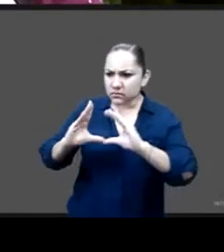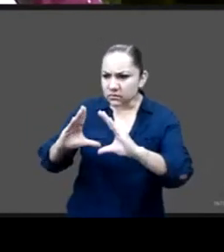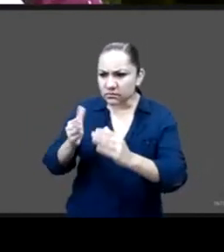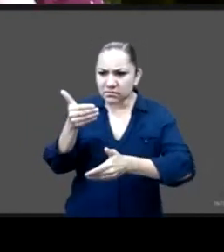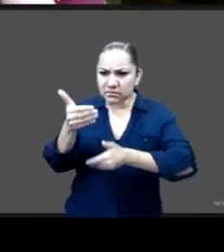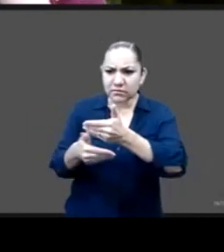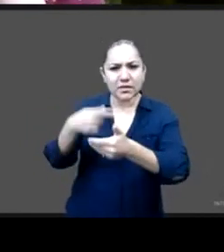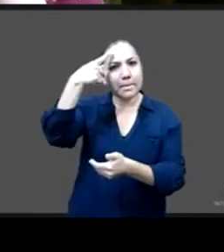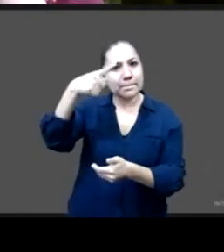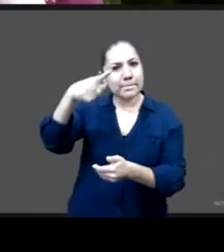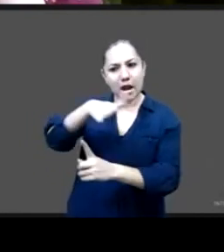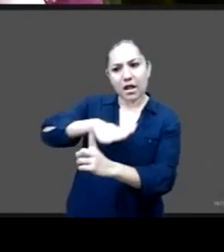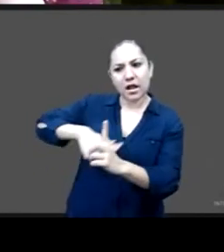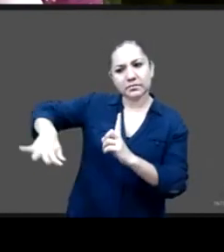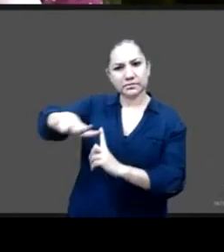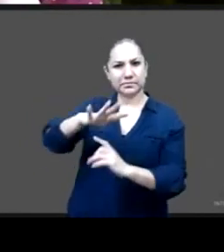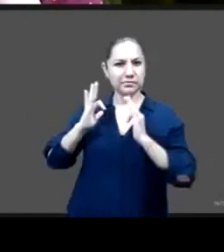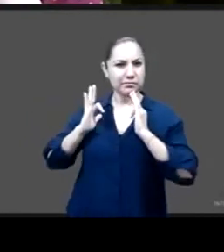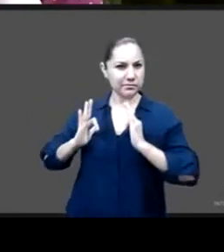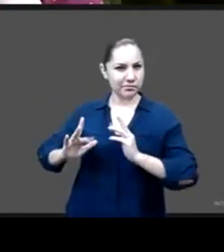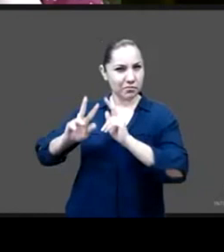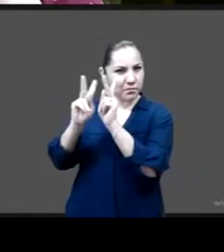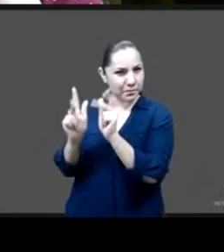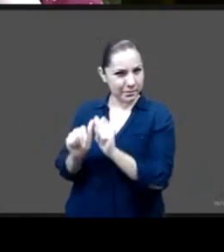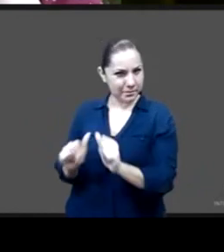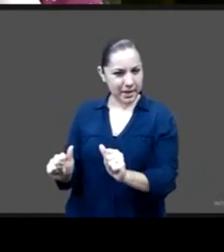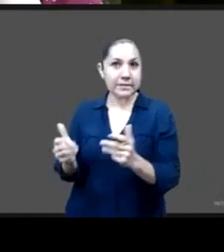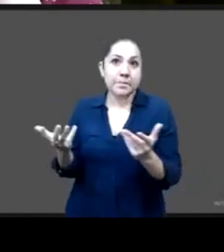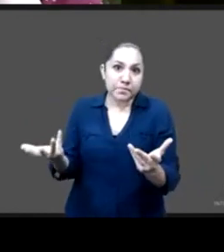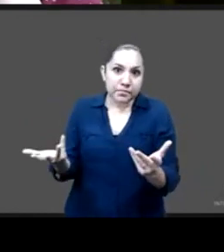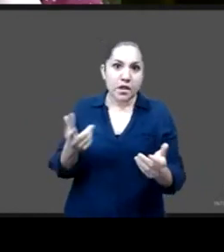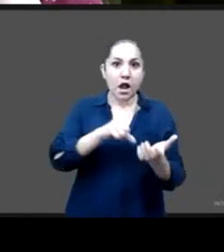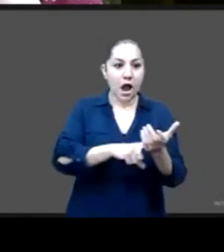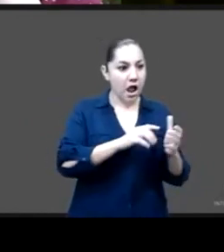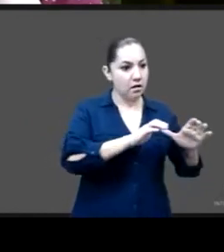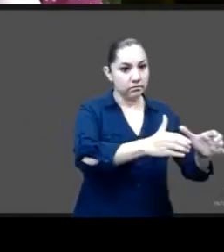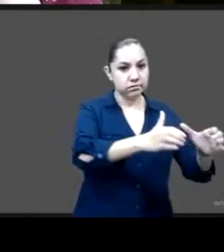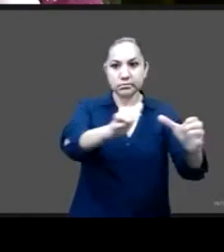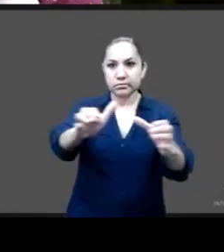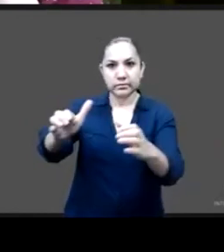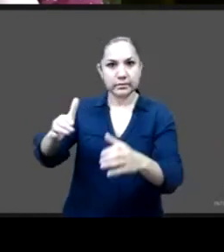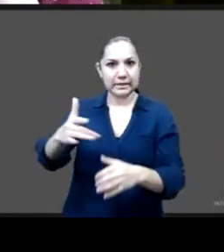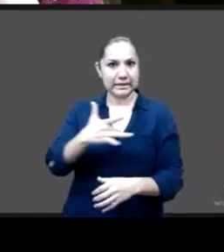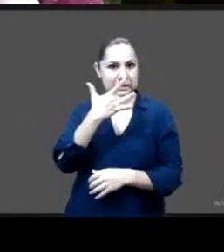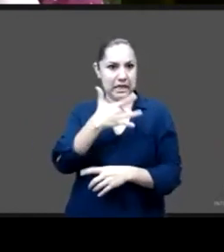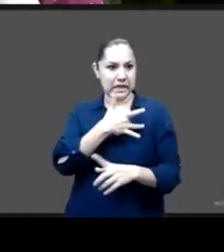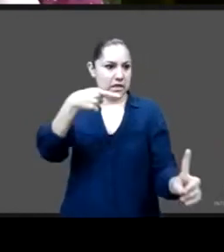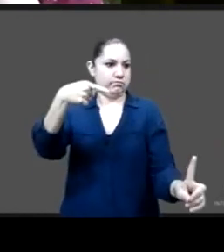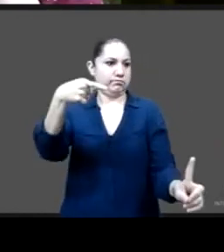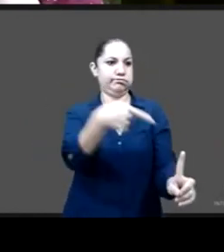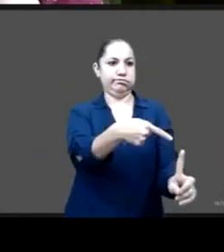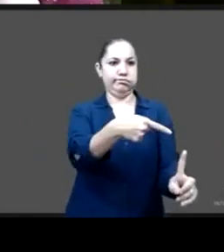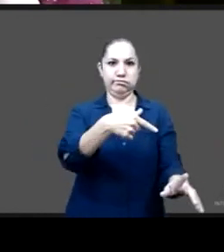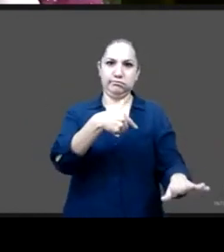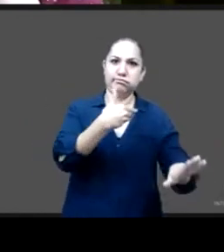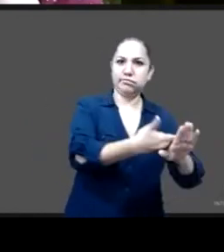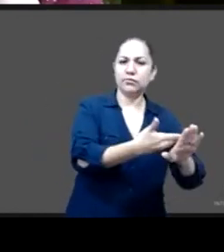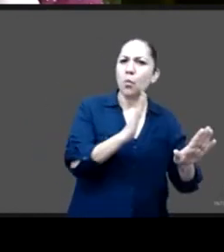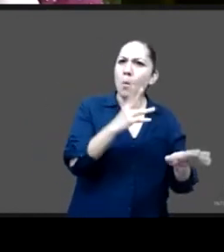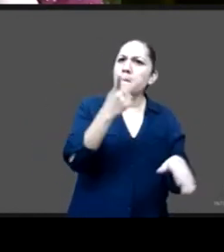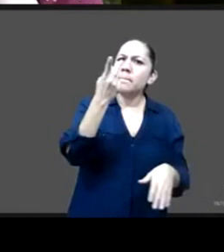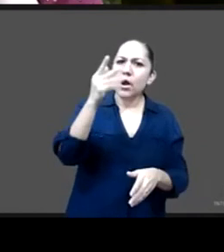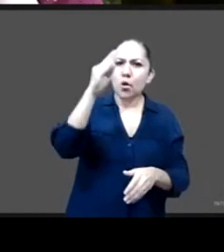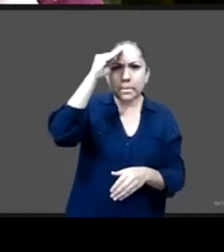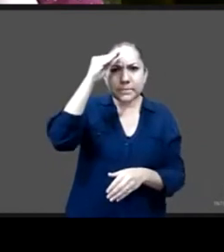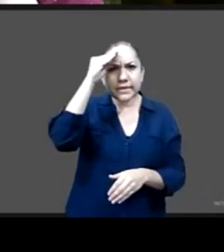sin que las comunidades se vean agredidas pero sí con un plan con metas específicas a largo plazo ¿qué programas han implementado